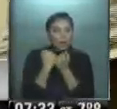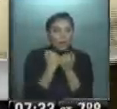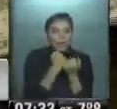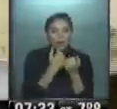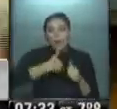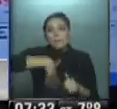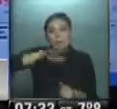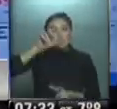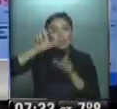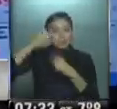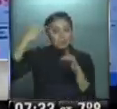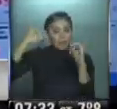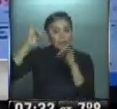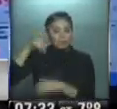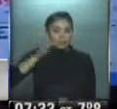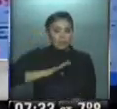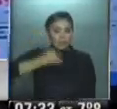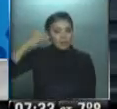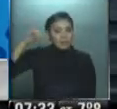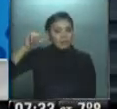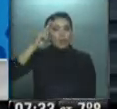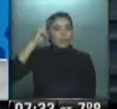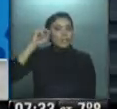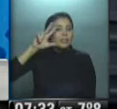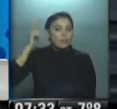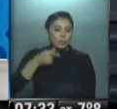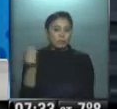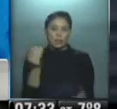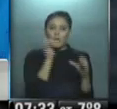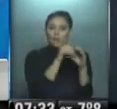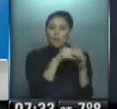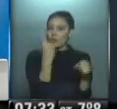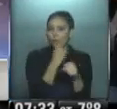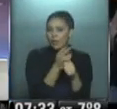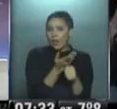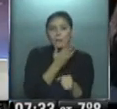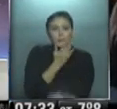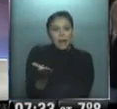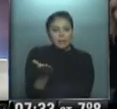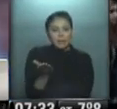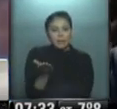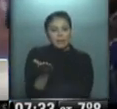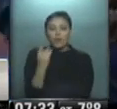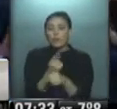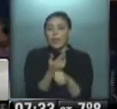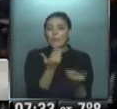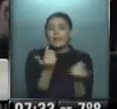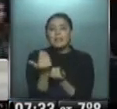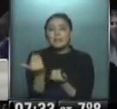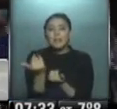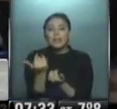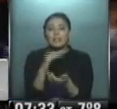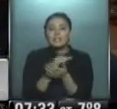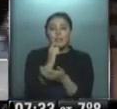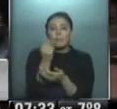la mayoría de los atc de los deudores el 93% de los fondos buitres no pueden pedir o no pueden hacer reclamo por encima